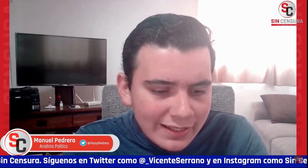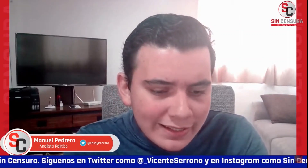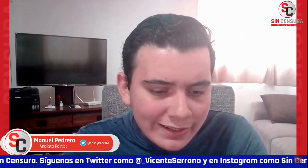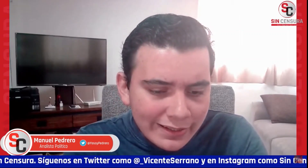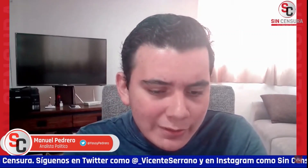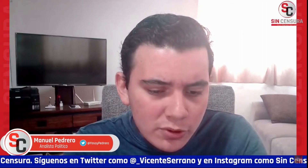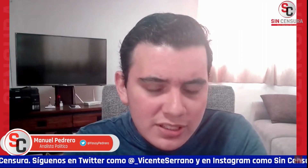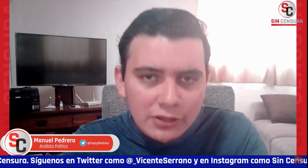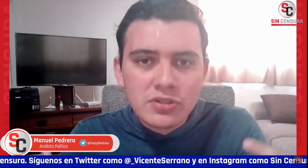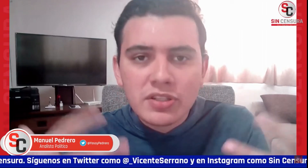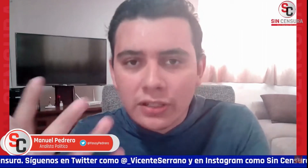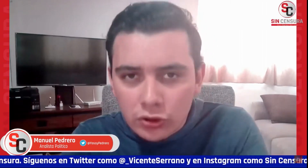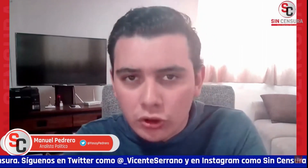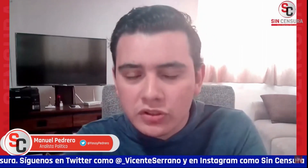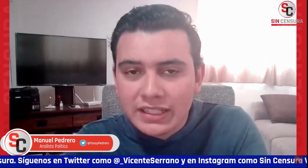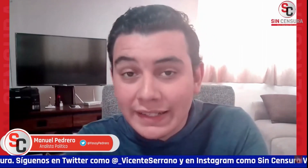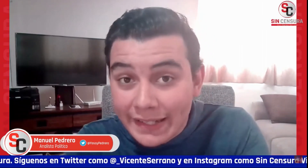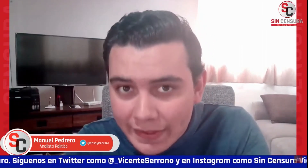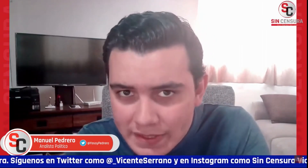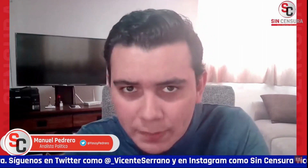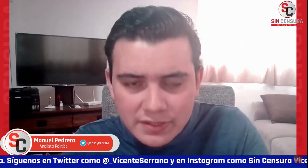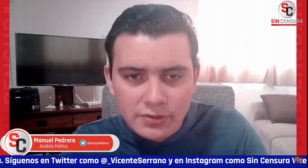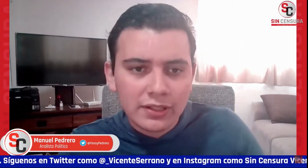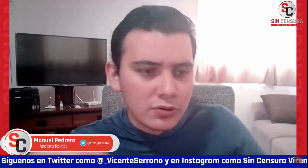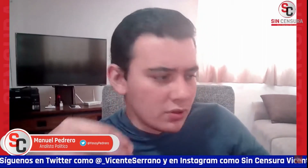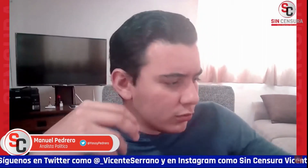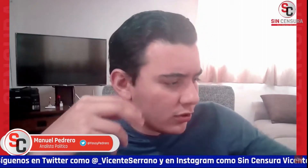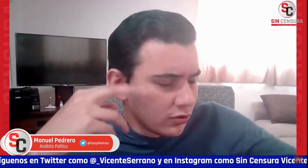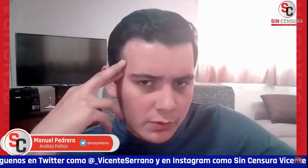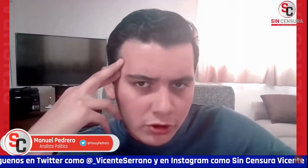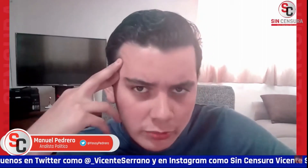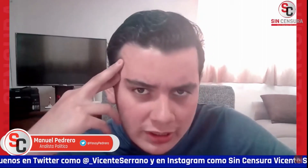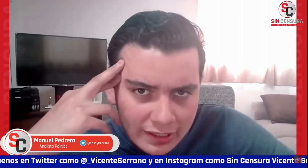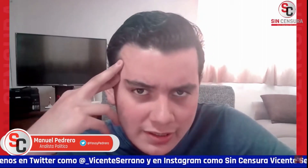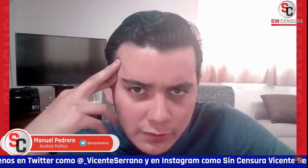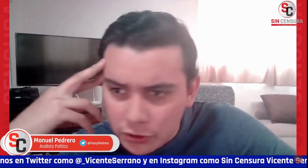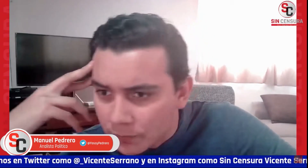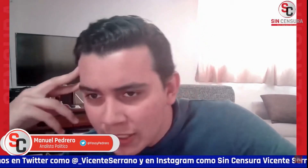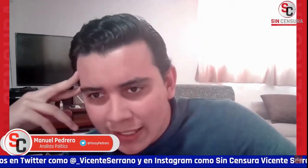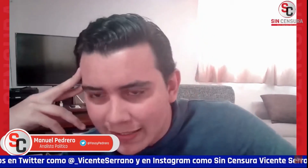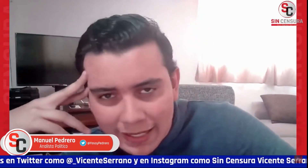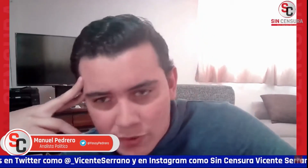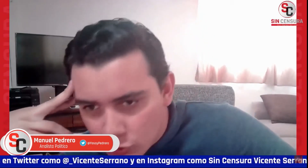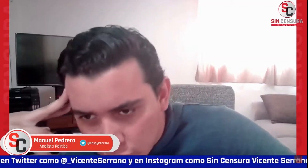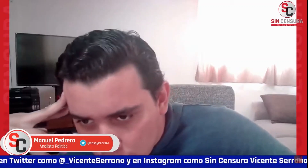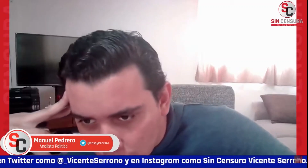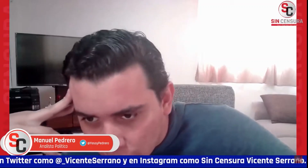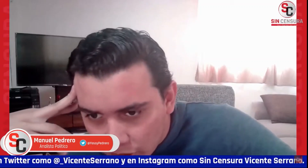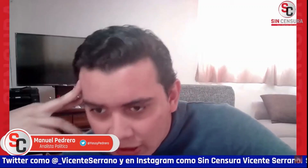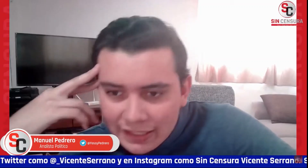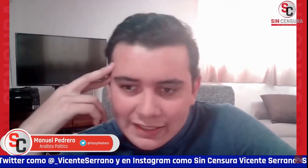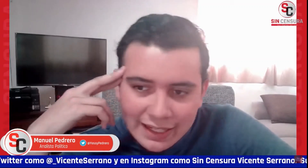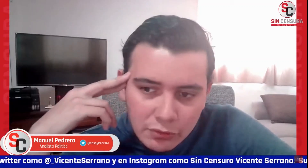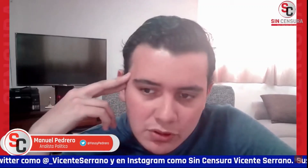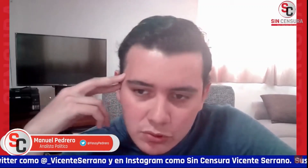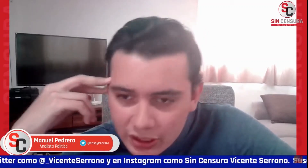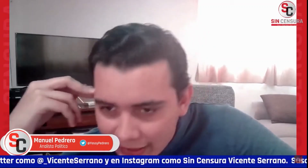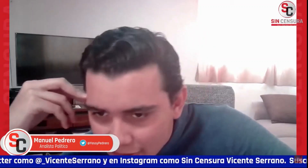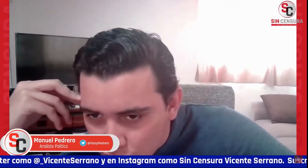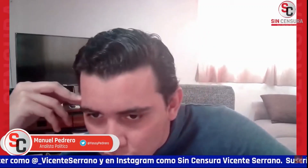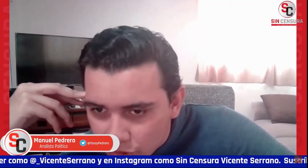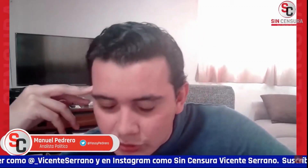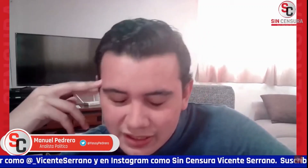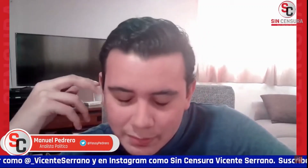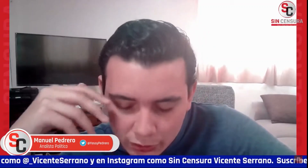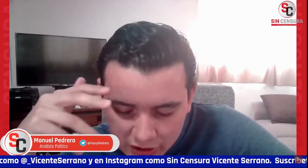discrepancia, mostrándose en contra de la desaparición de los diputados plurinominales. Bueno, ya no es un rumor, ya no es